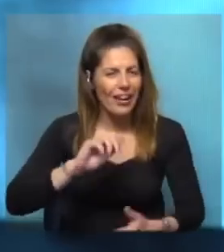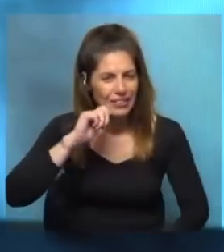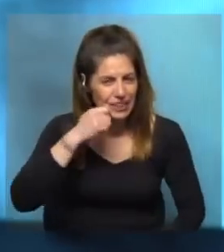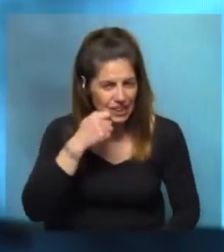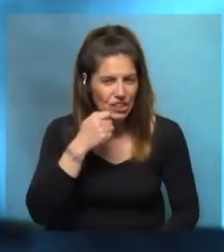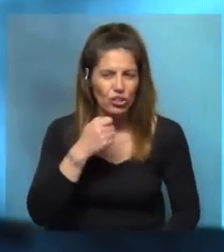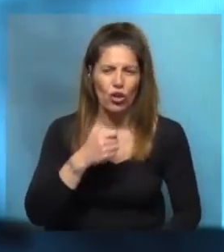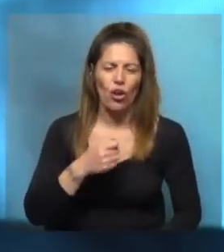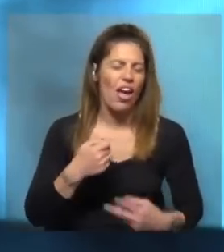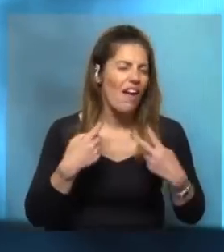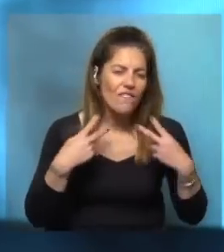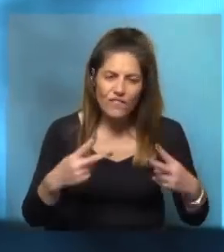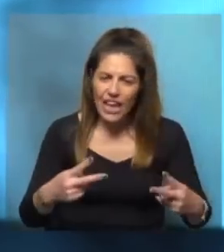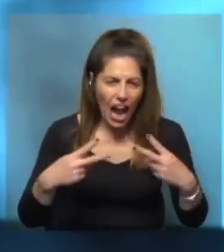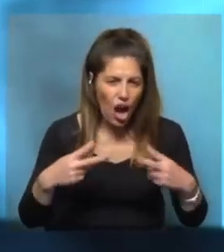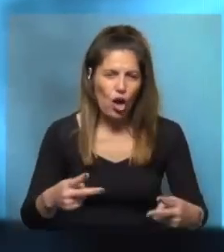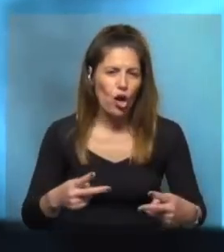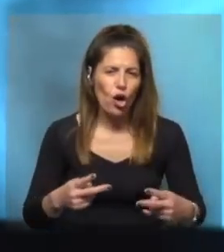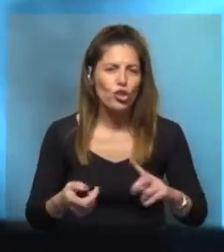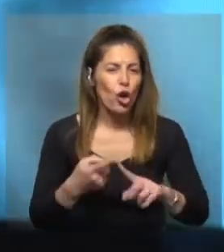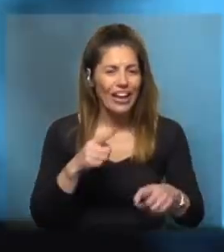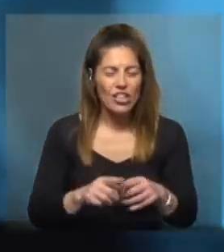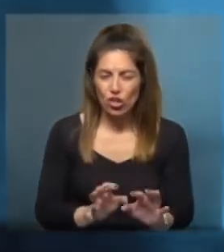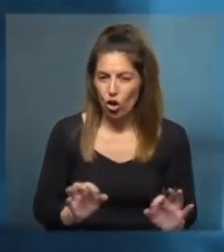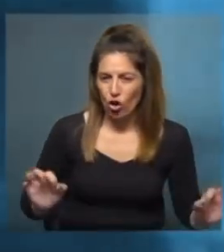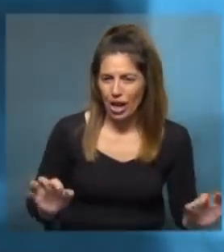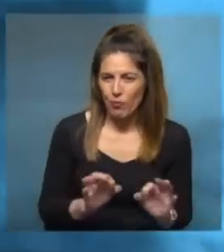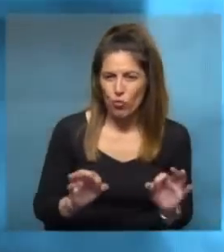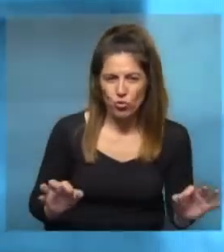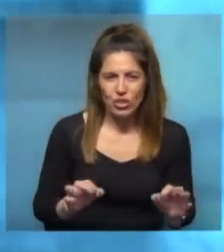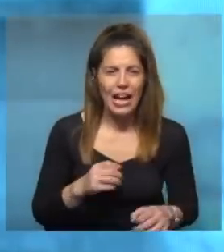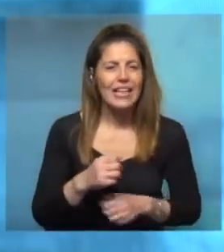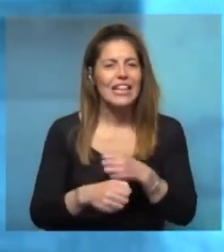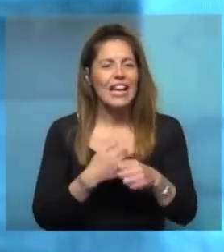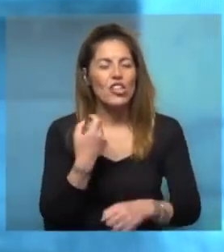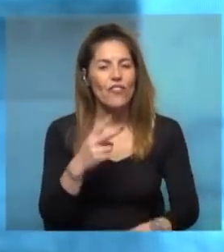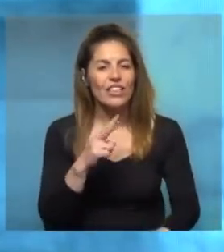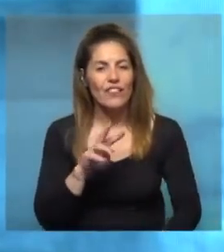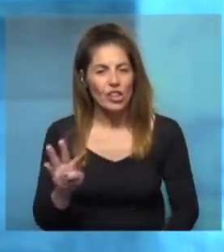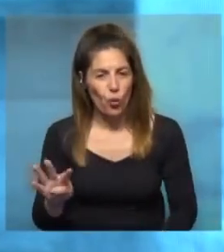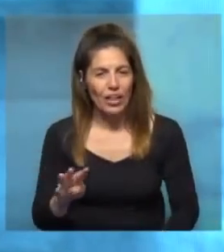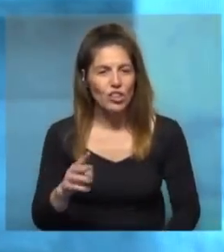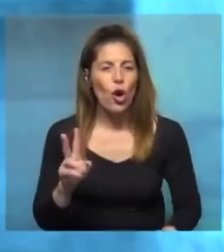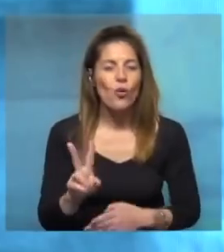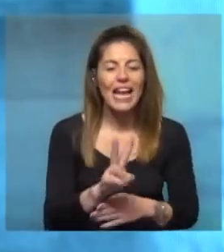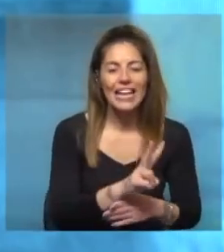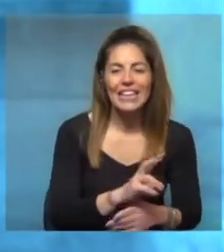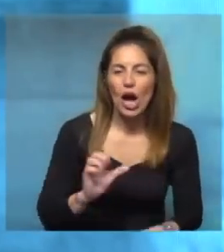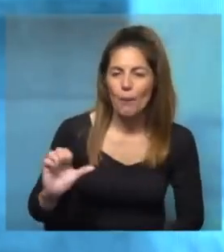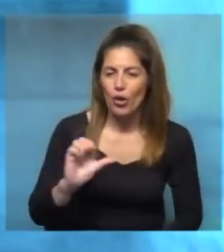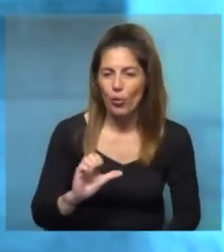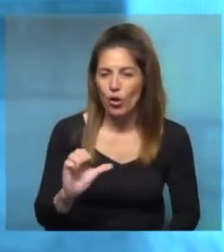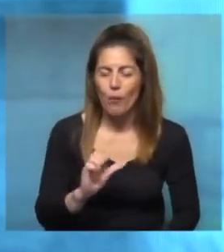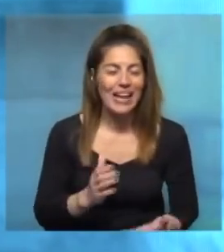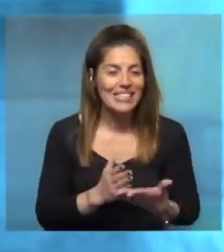bueno viajo permanentemente todo relacionado con la música en el 2024 tengo una gira por Europa Bueno siempre vinculado a